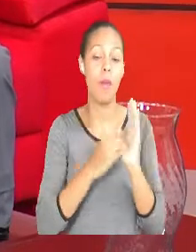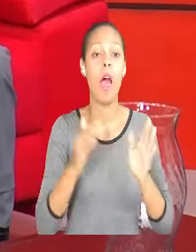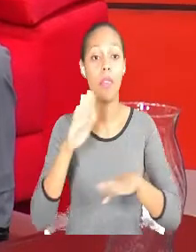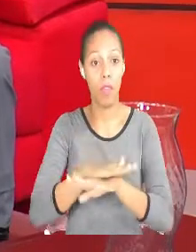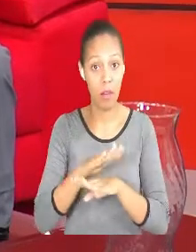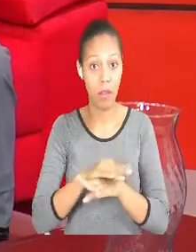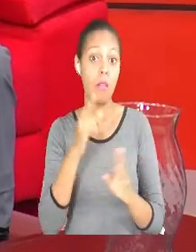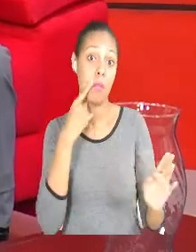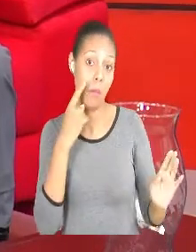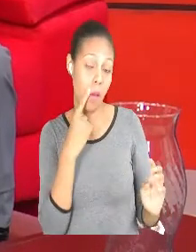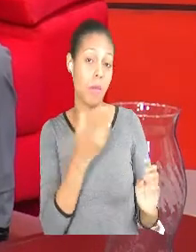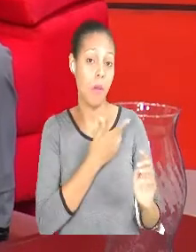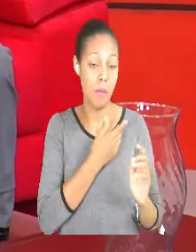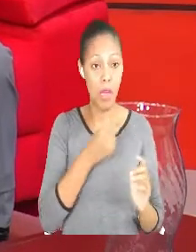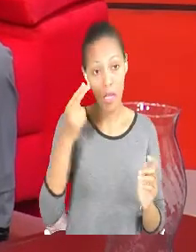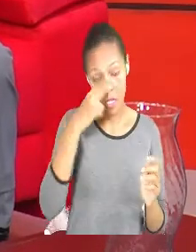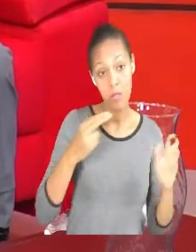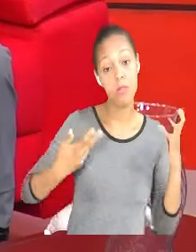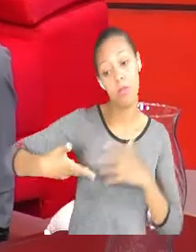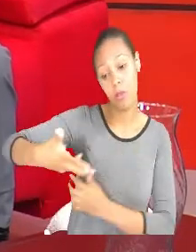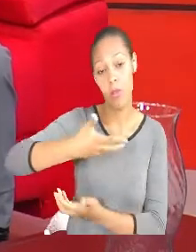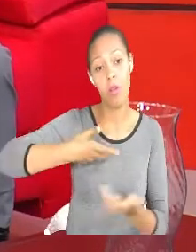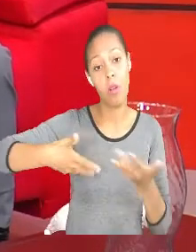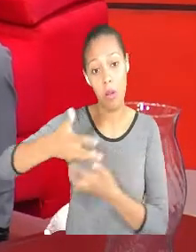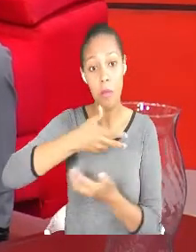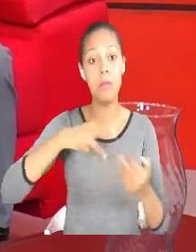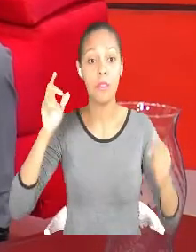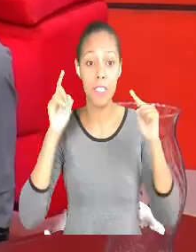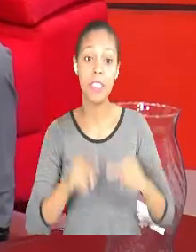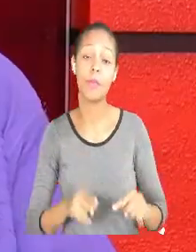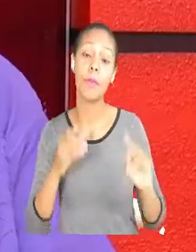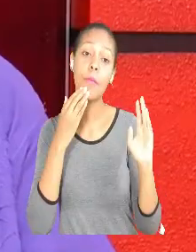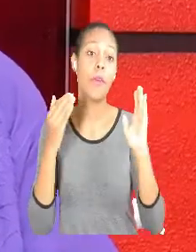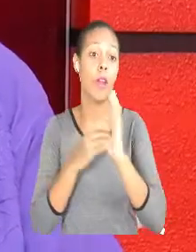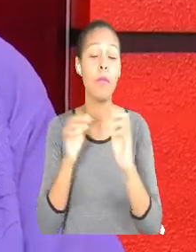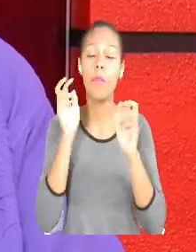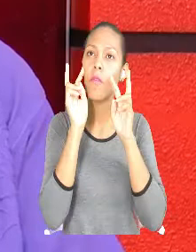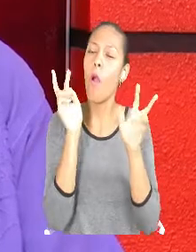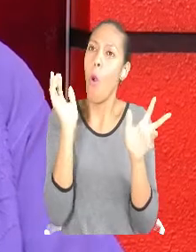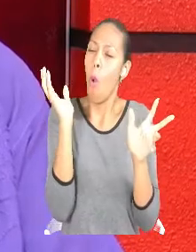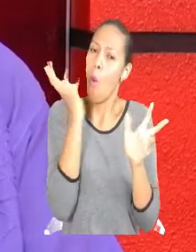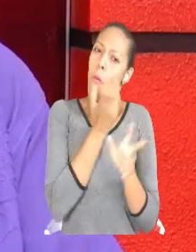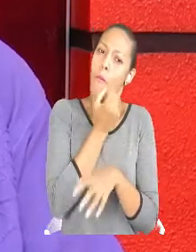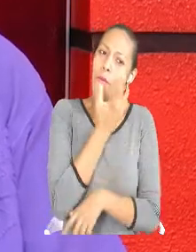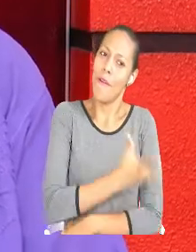hijos donde los padres interactúan con sus hijos y hemos visto cosas increíbles.